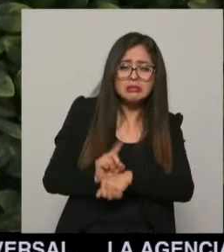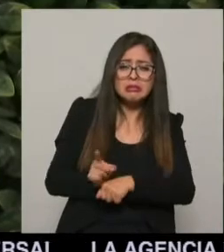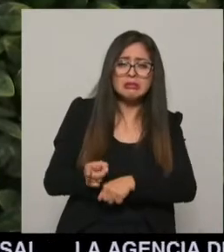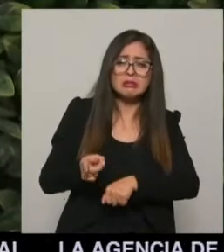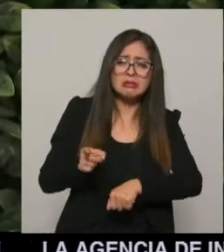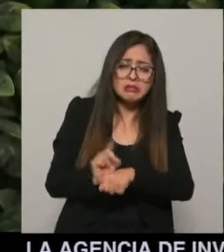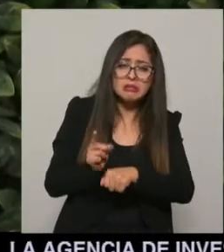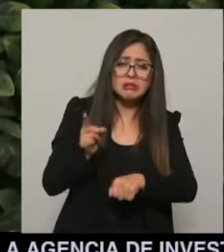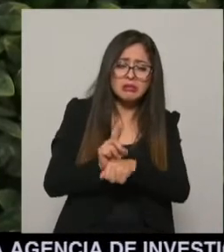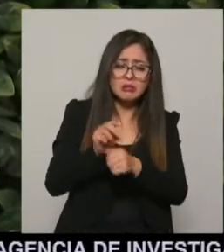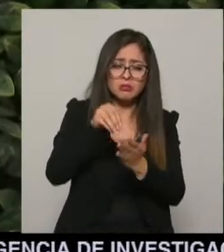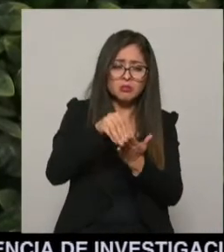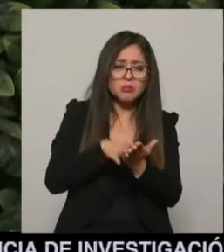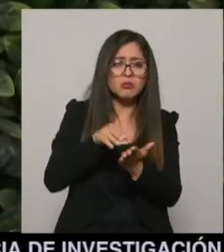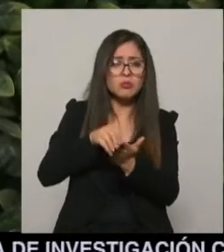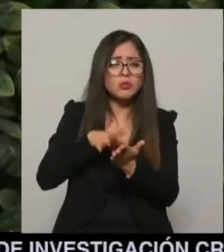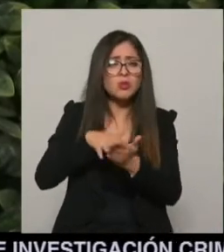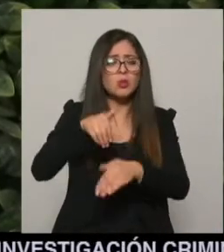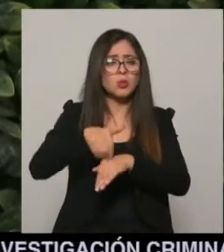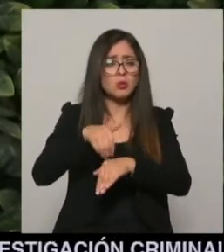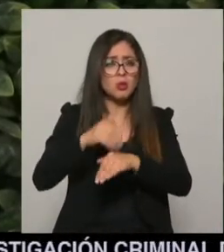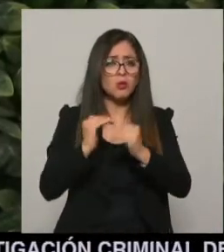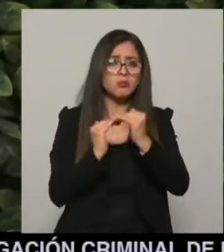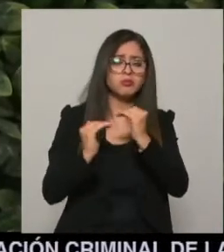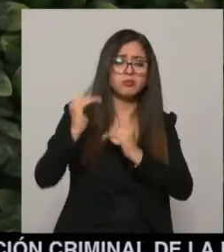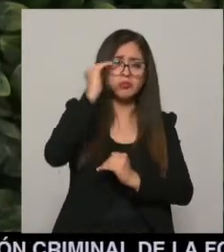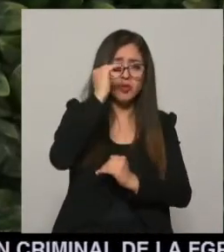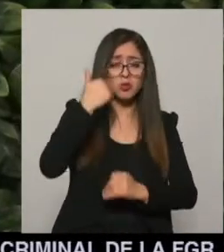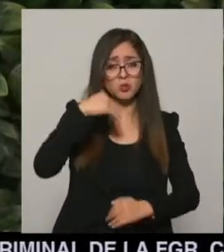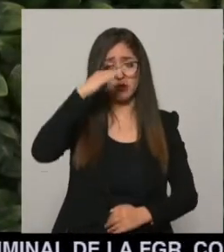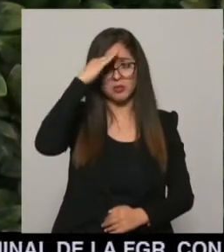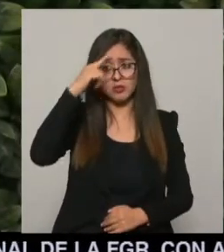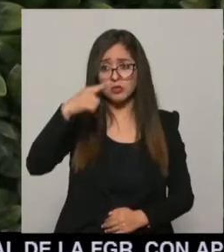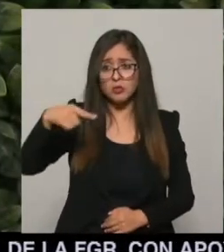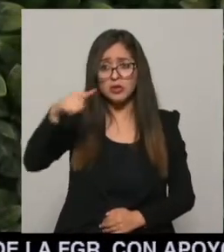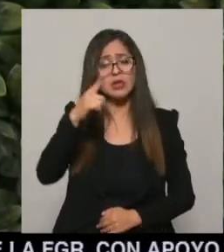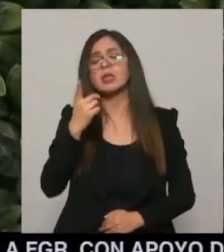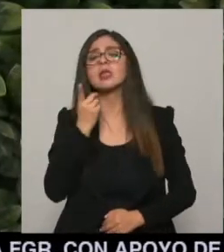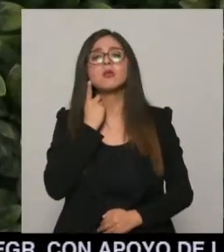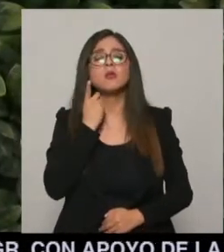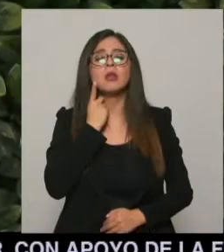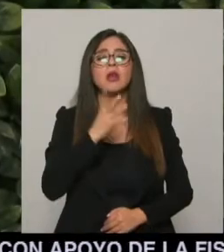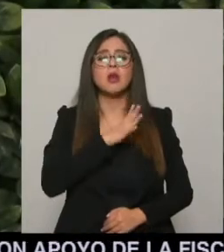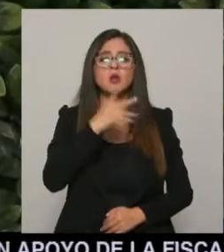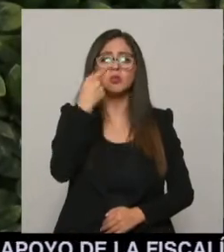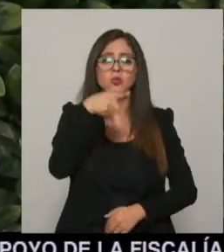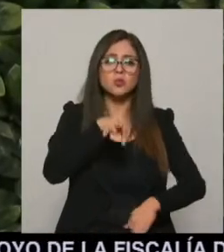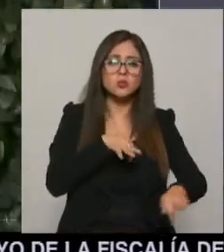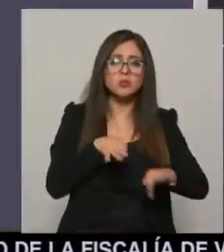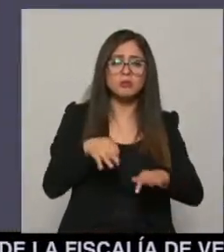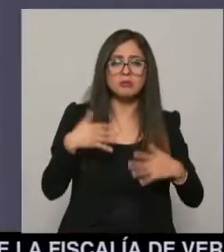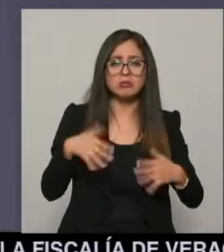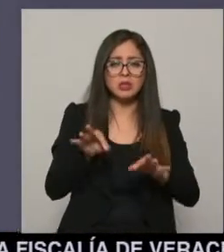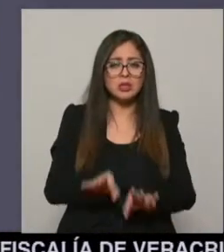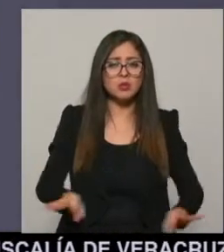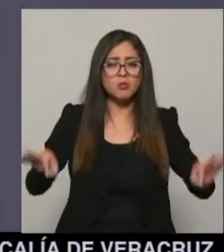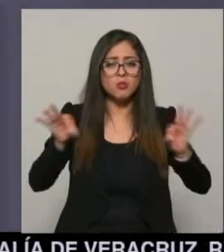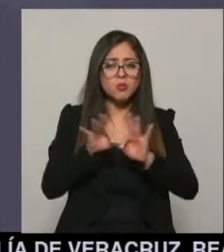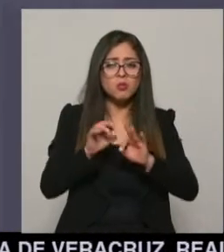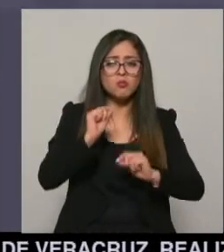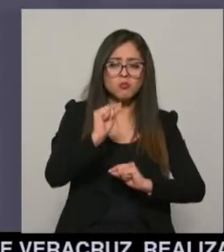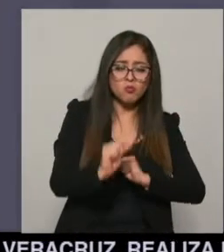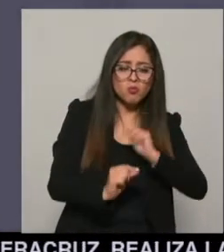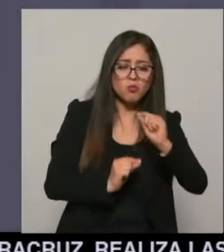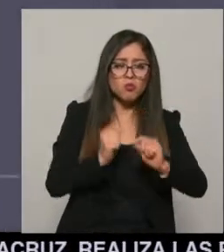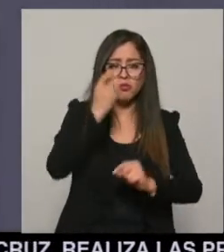día en los índices. Entonces creo que por ahí los diputados tienen una tarea importantísima, un caldo de cultivo para hacer unas buenas